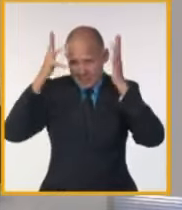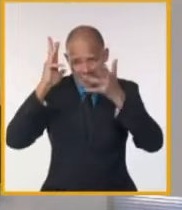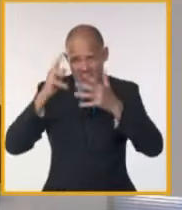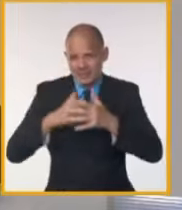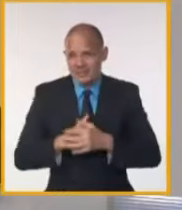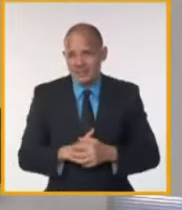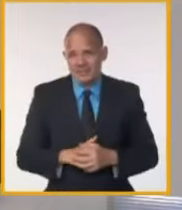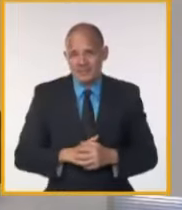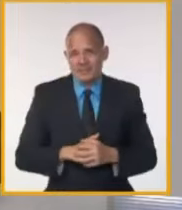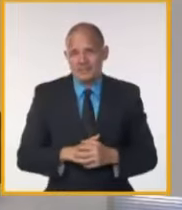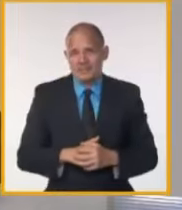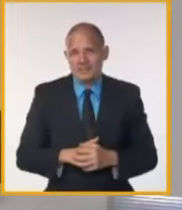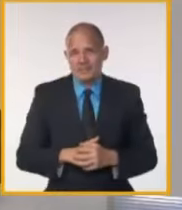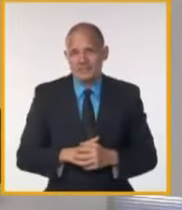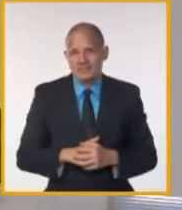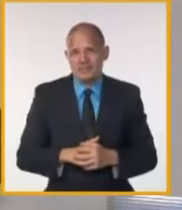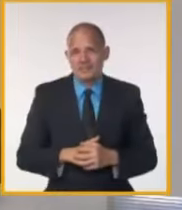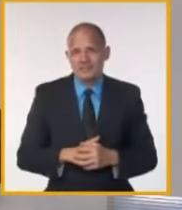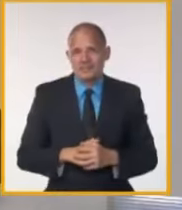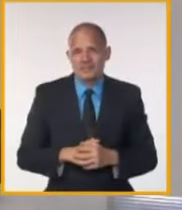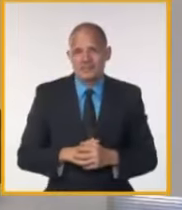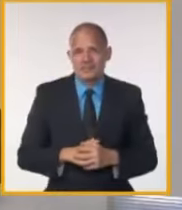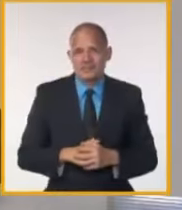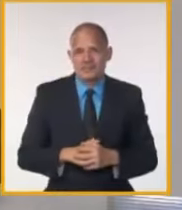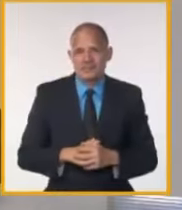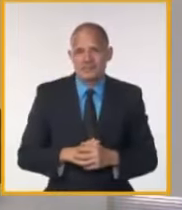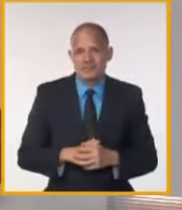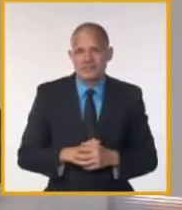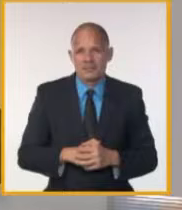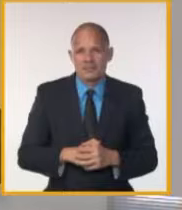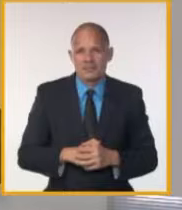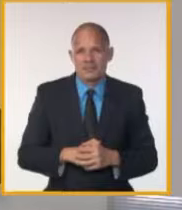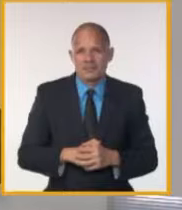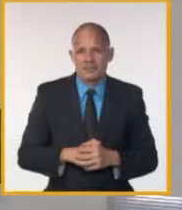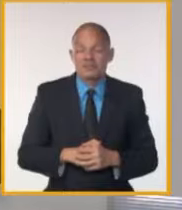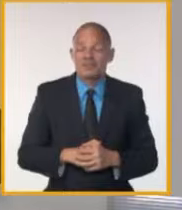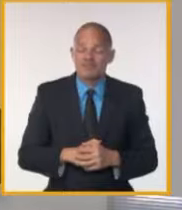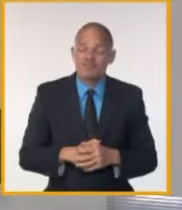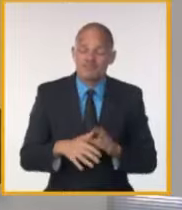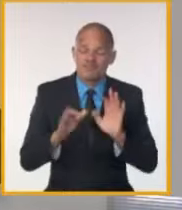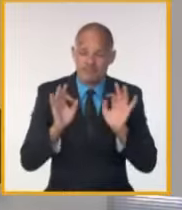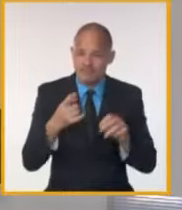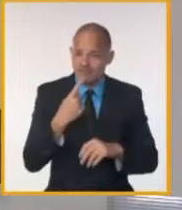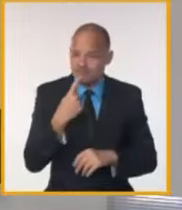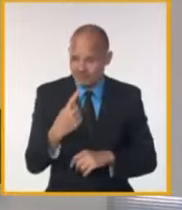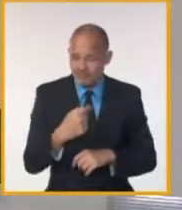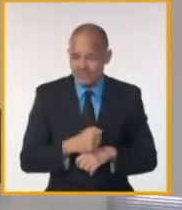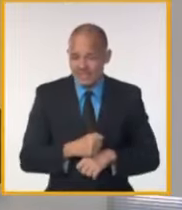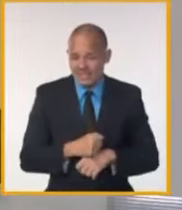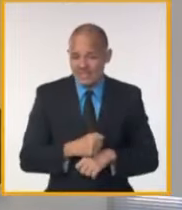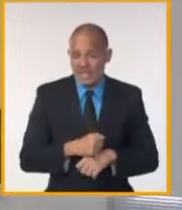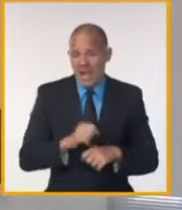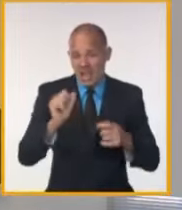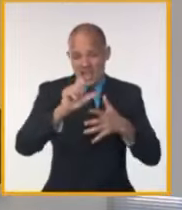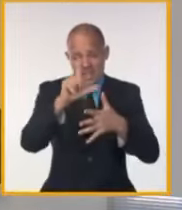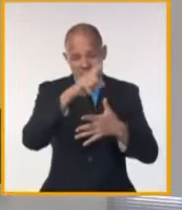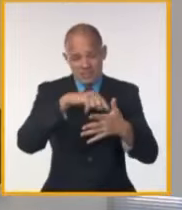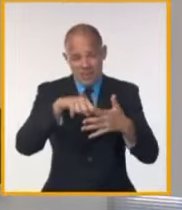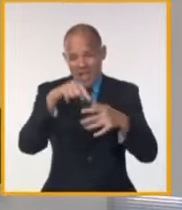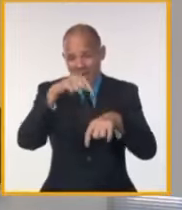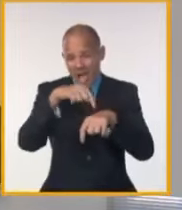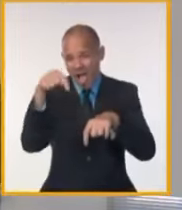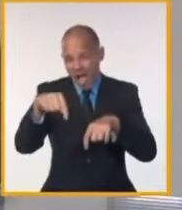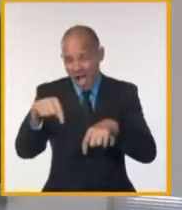en la Argentina finalmente te decía estamos en un momento en el que la región hay mucha fluidez